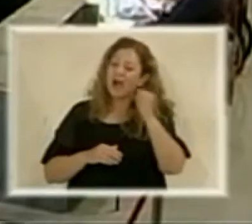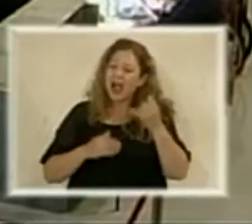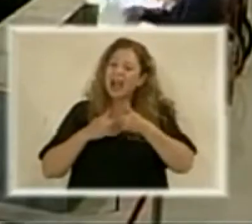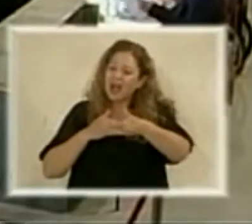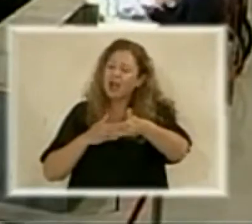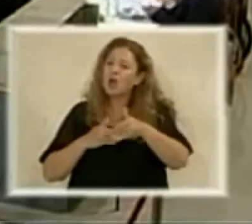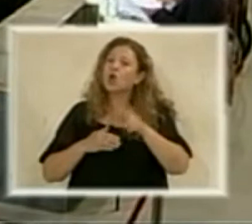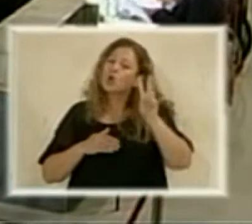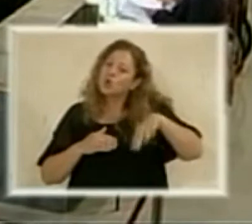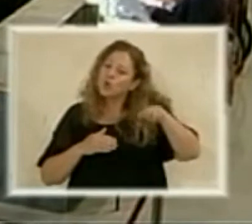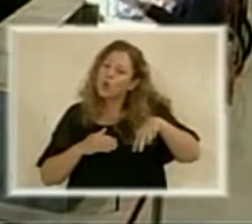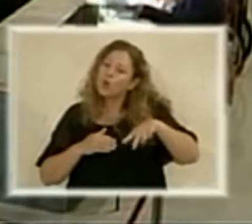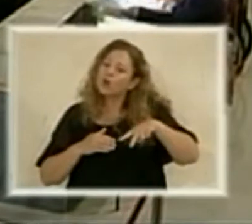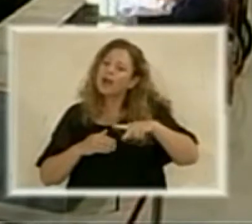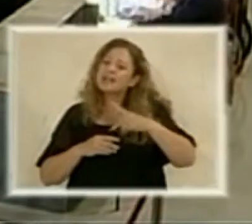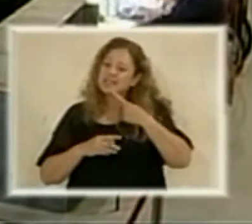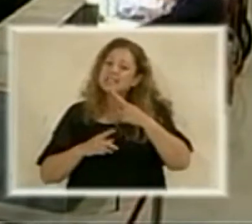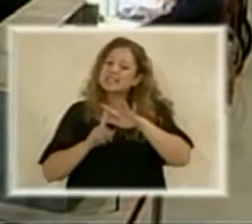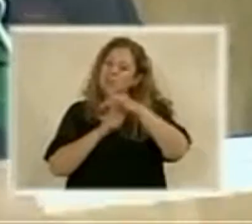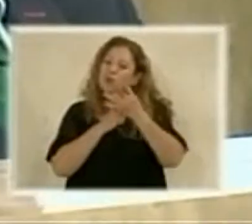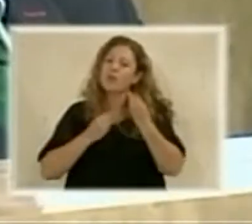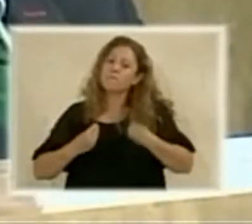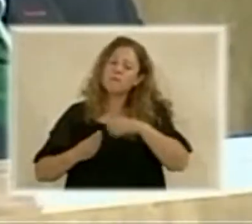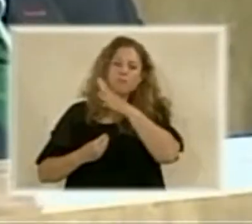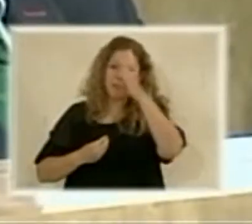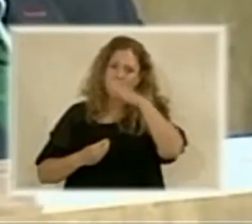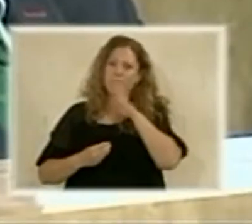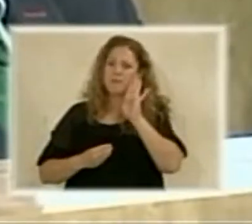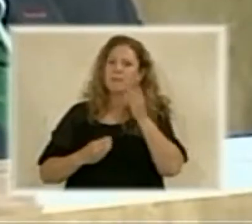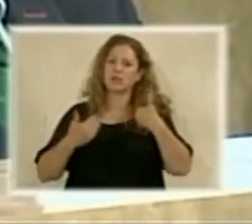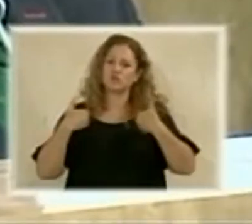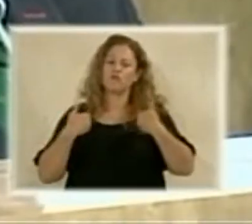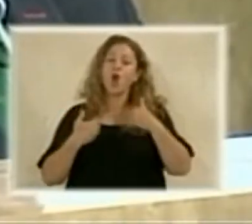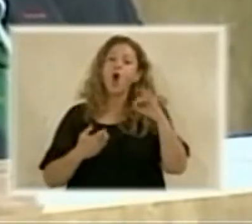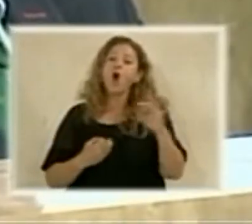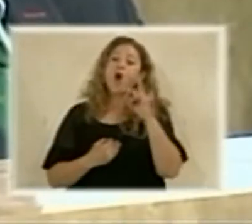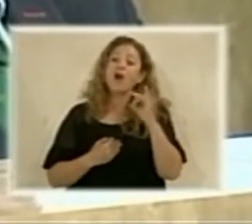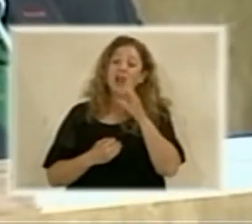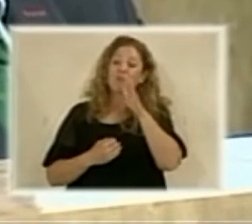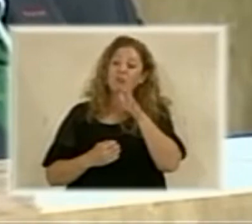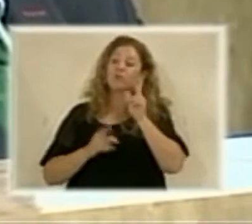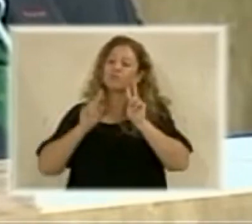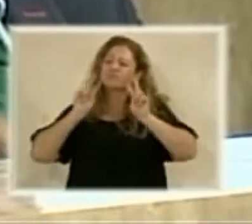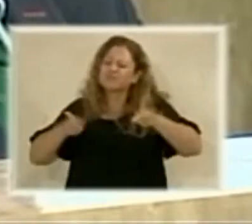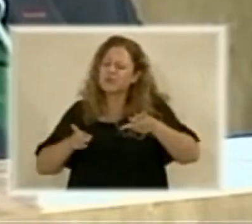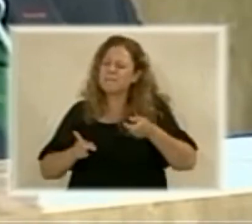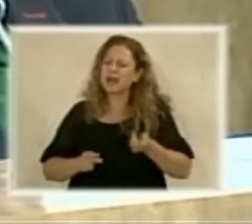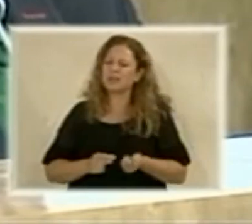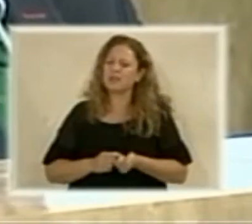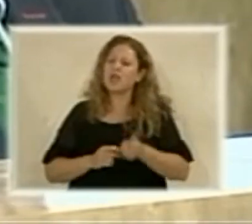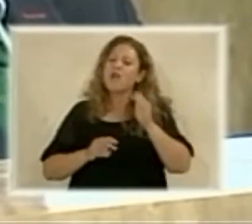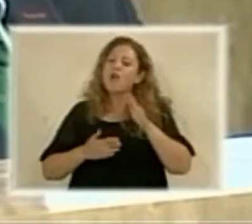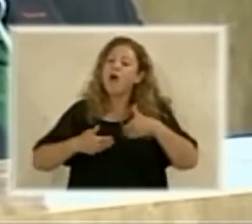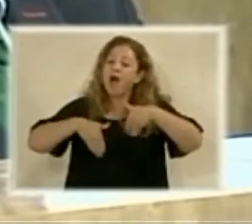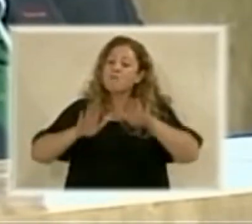nunca tengan que verse a ese lado. Ojalá que nunca. Pero sean valientes, como les estoy diciendo, y voten a